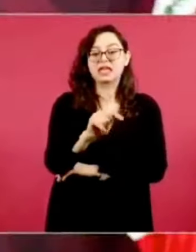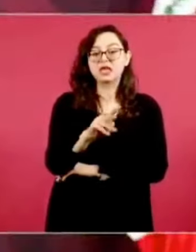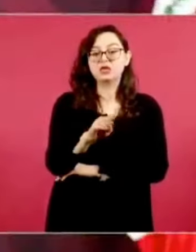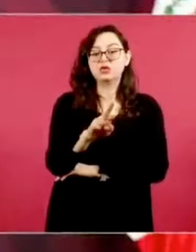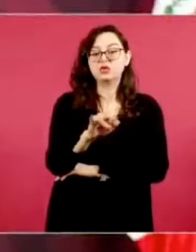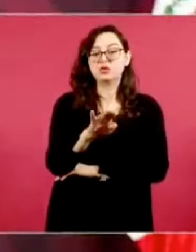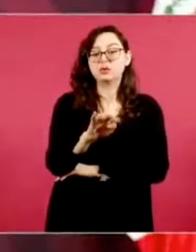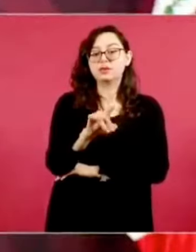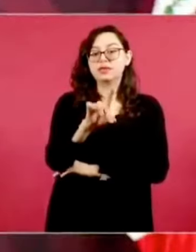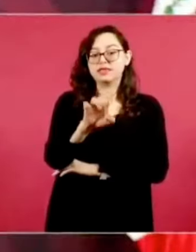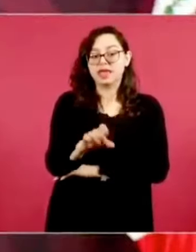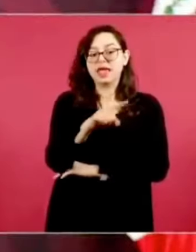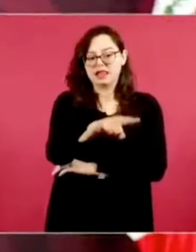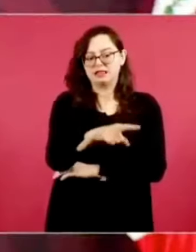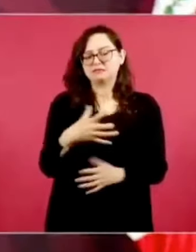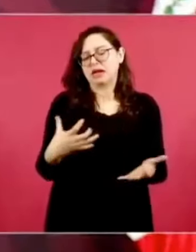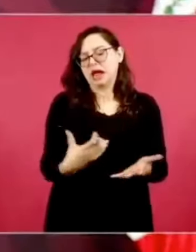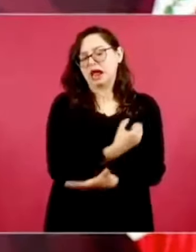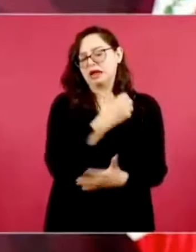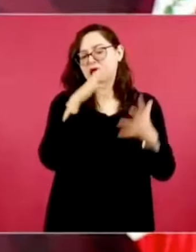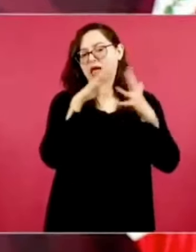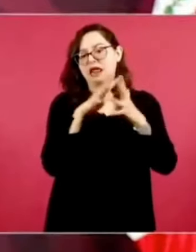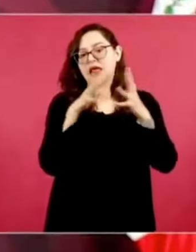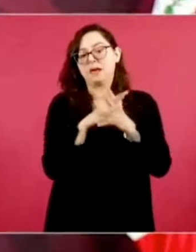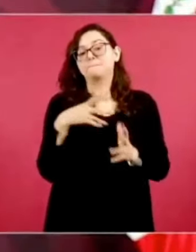a México en una monarquía.